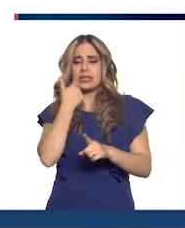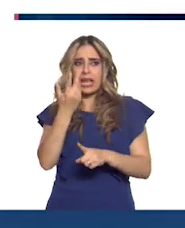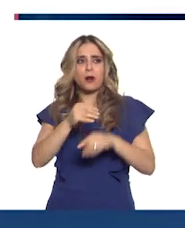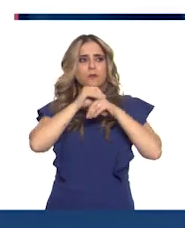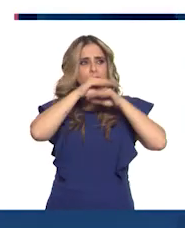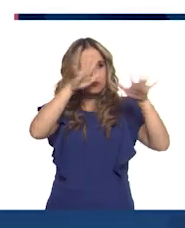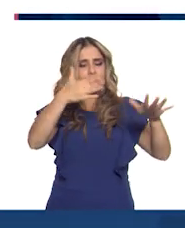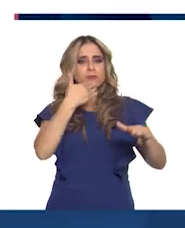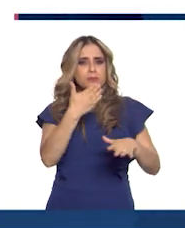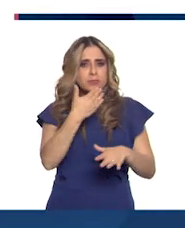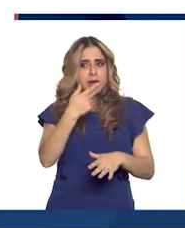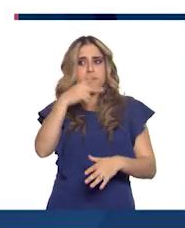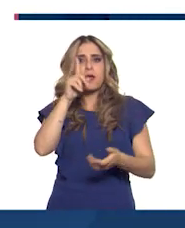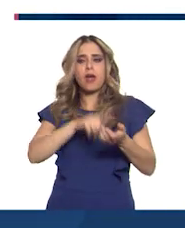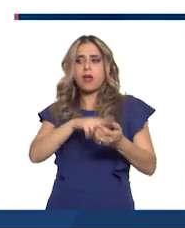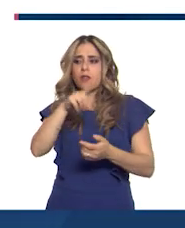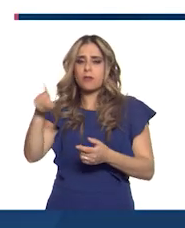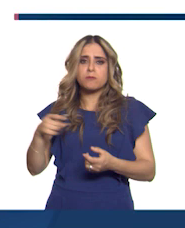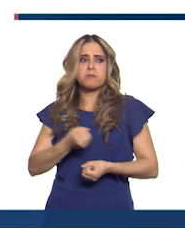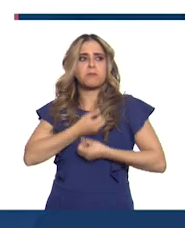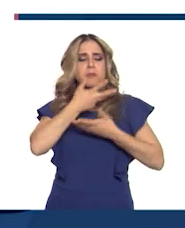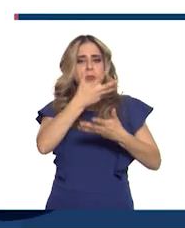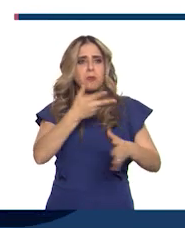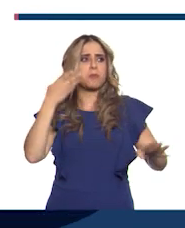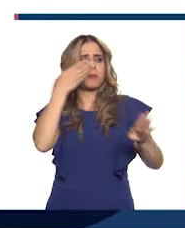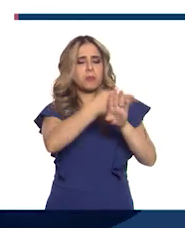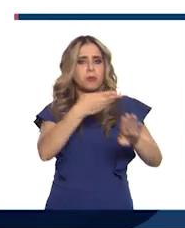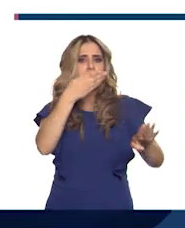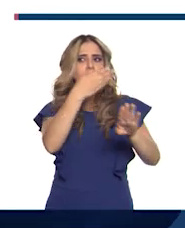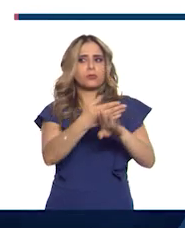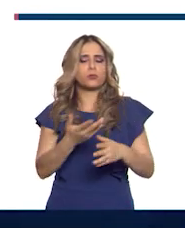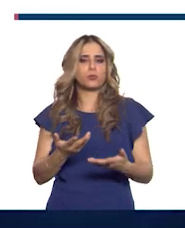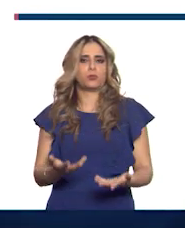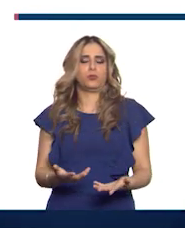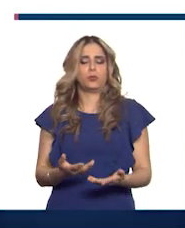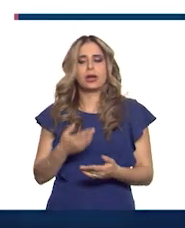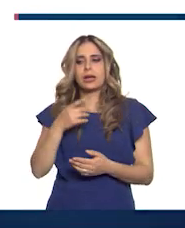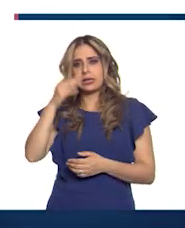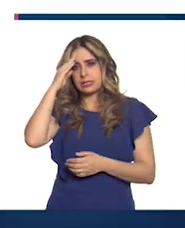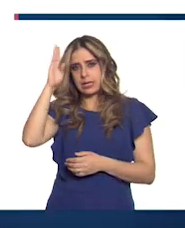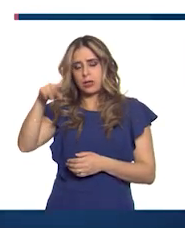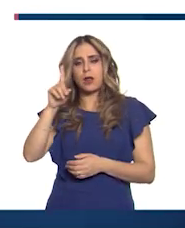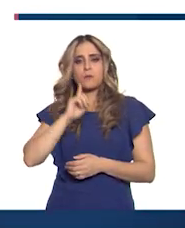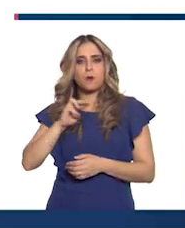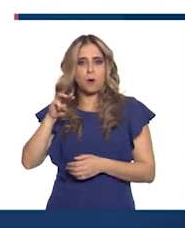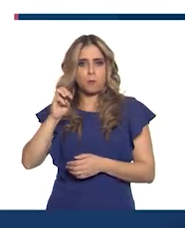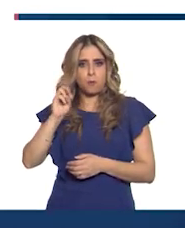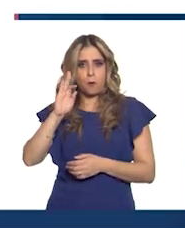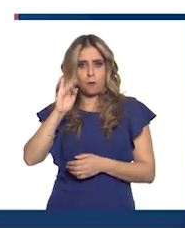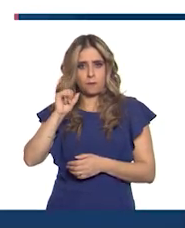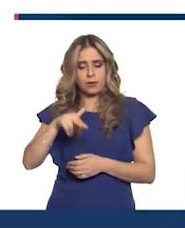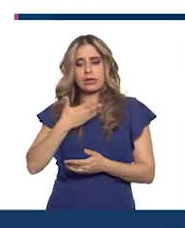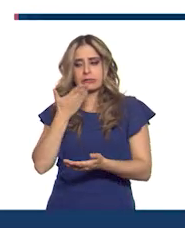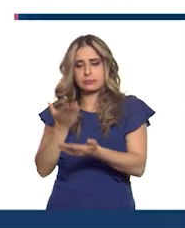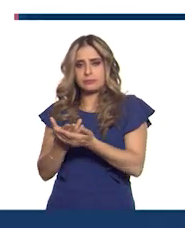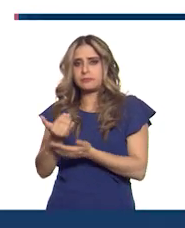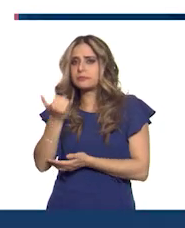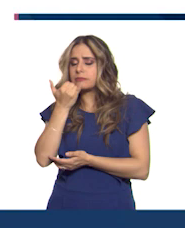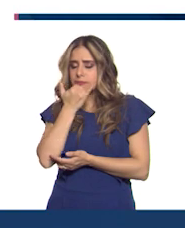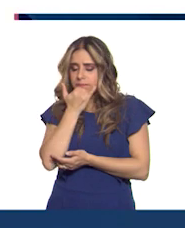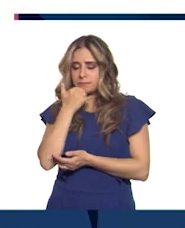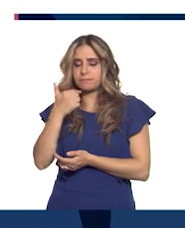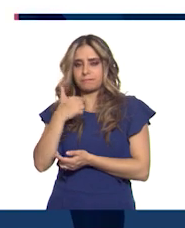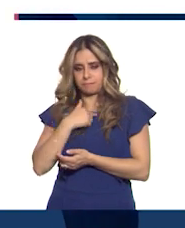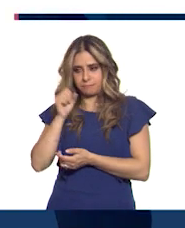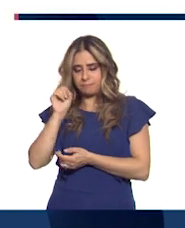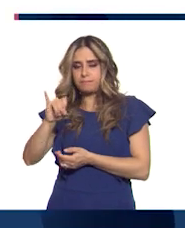original, las manifestaciones públicas. Ofrecemos a la señora Murfín y López una disculpa y reiteramos